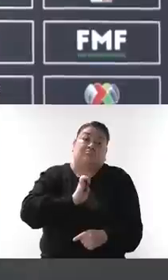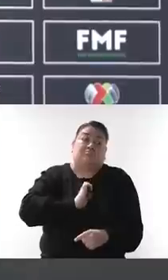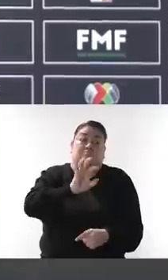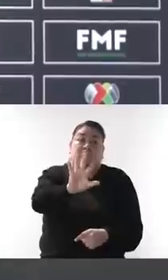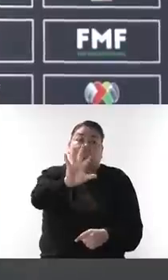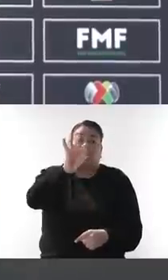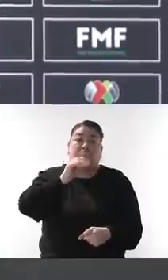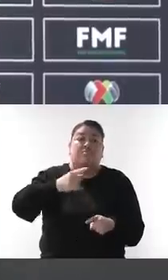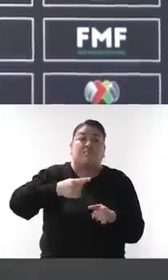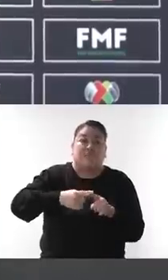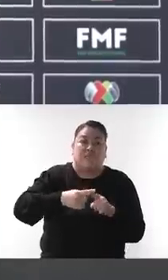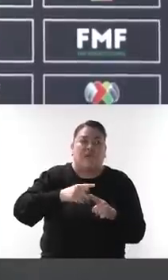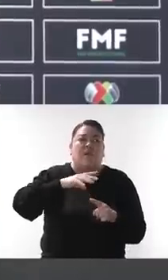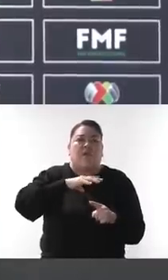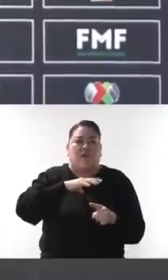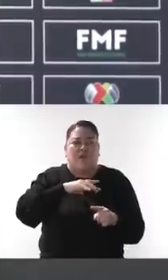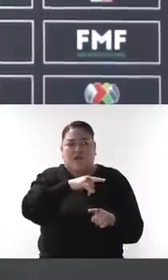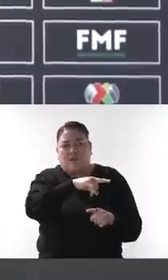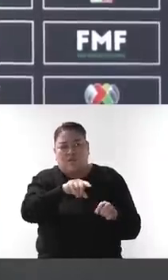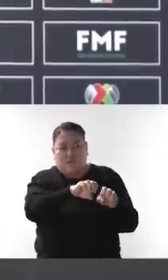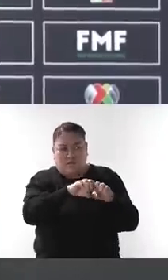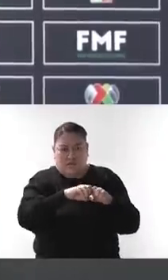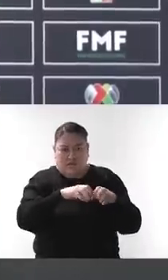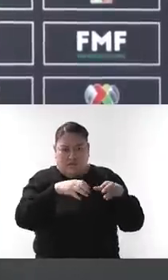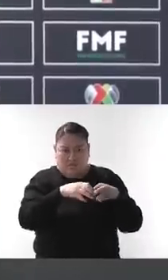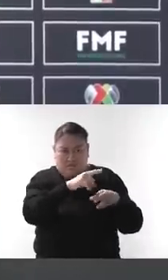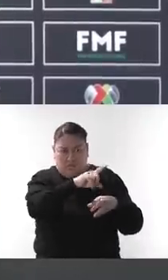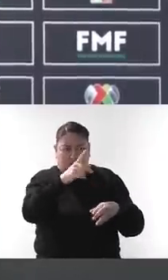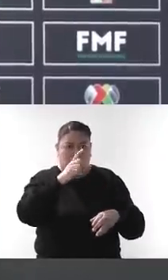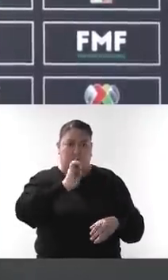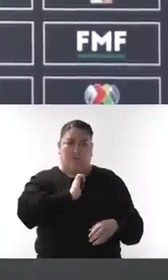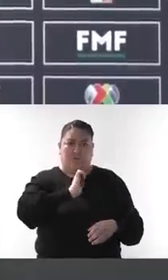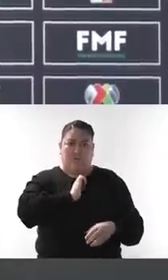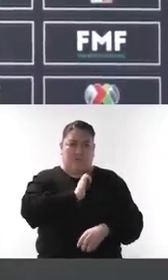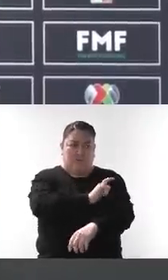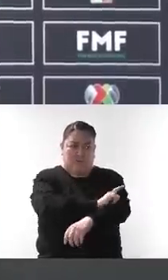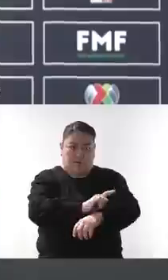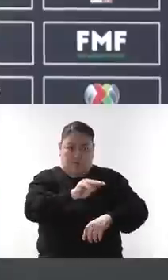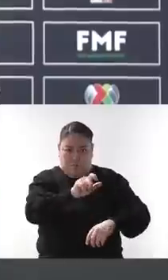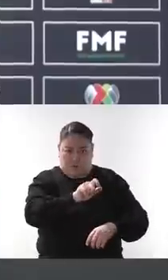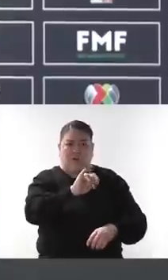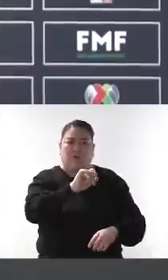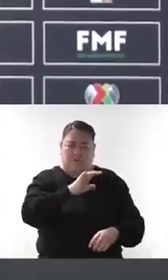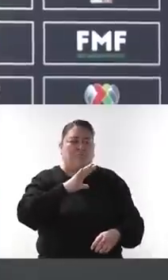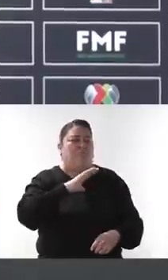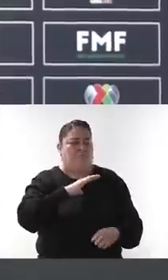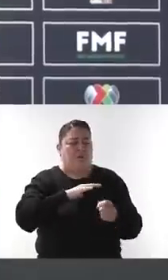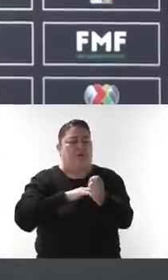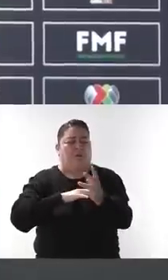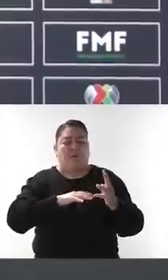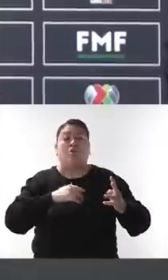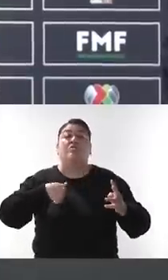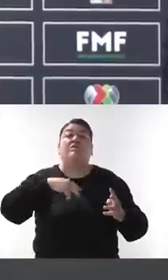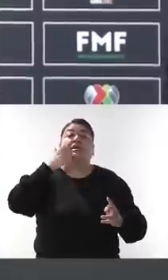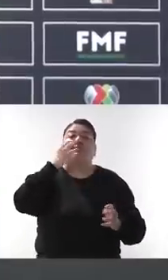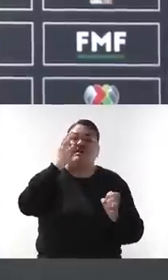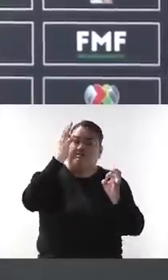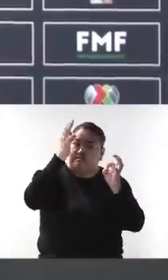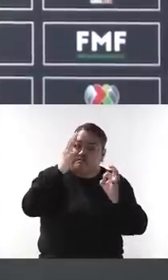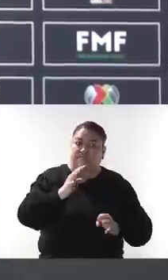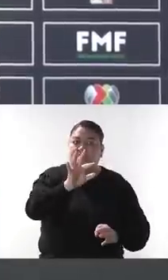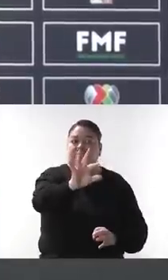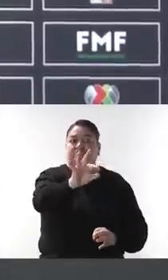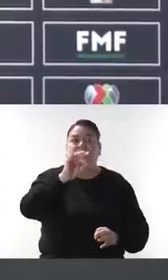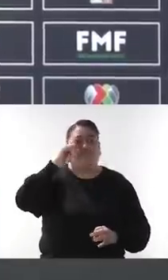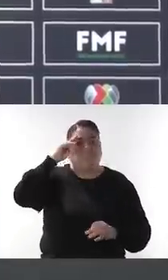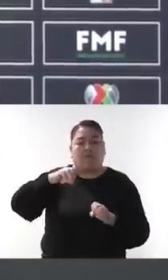considerados directores técnicos que estén en activo en la Liga MX, sí, claro, desde luego. Queremos ir por el mejor candidato para nuestra